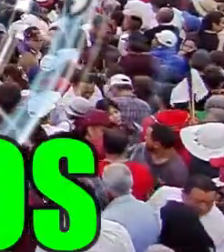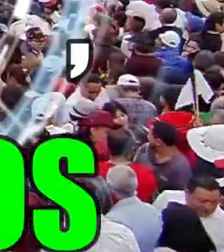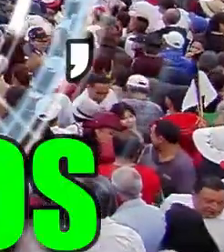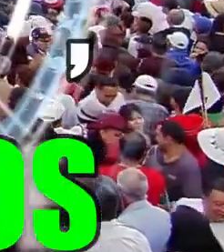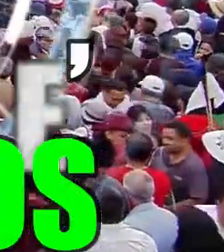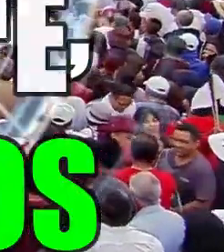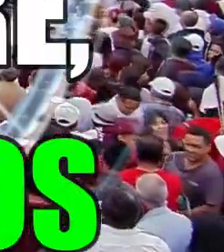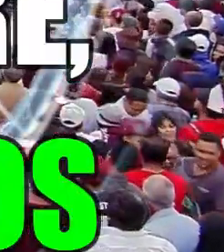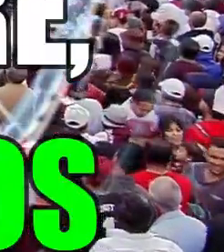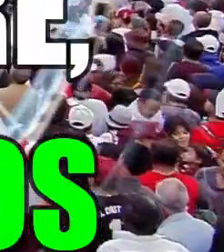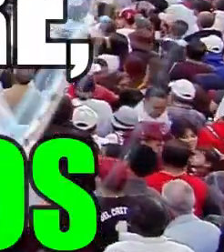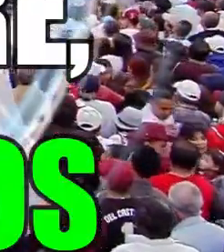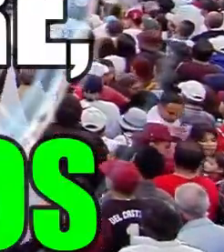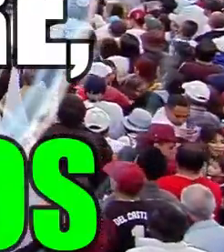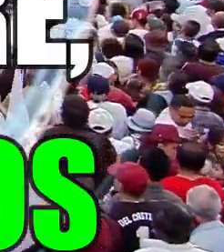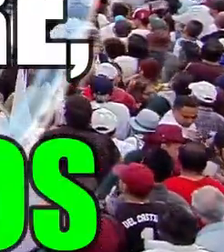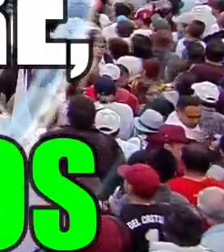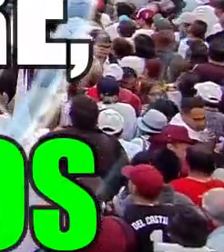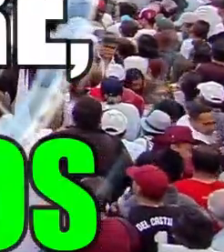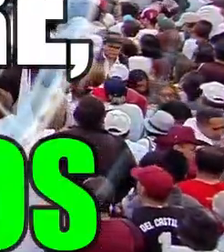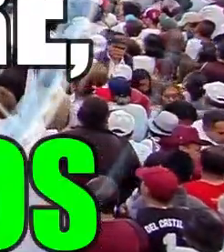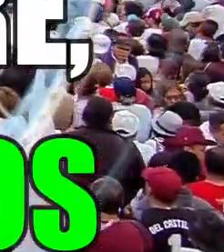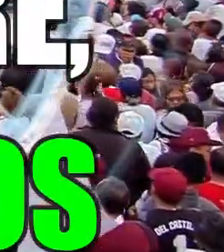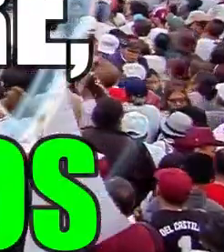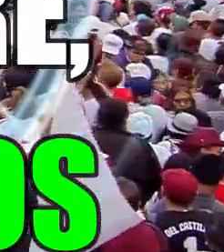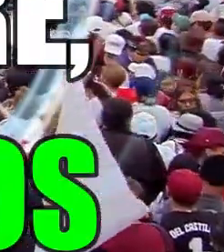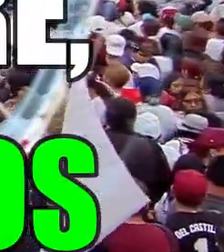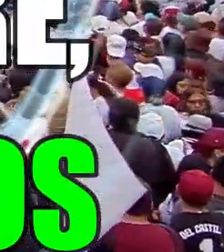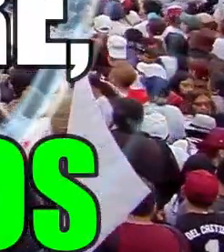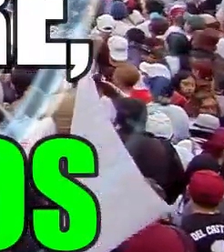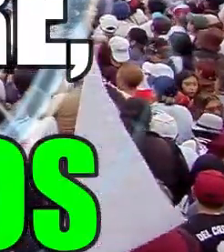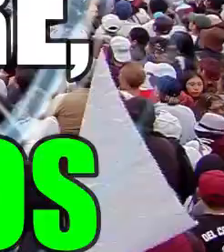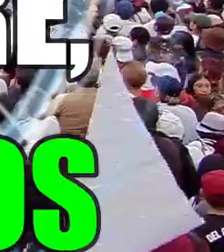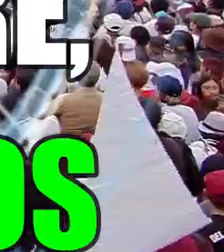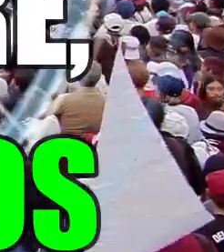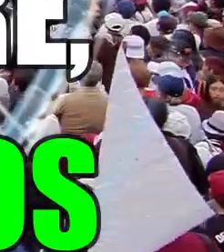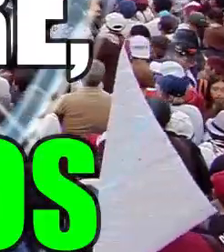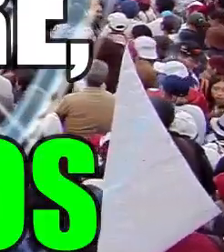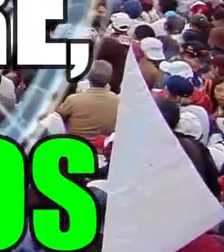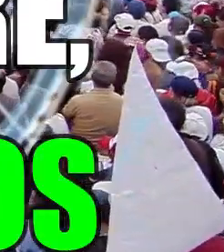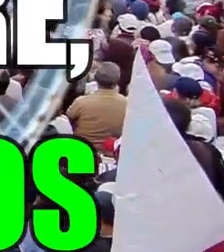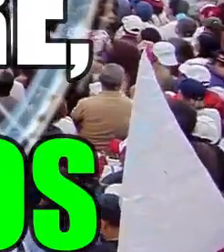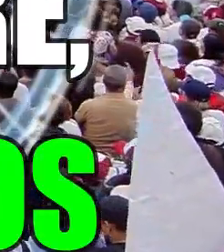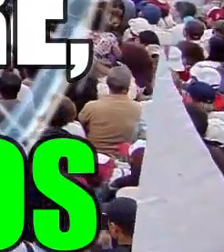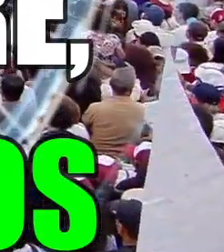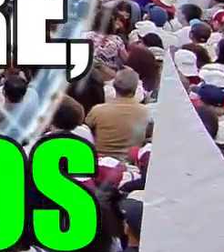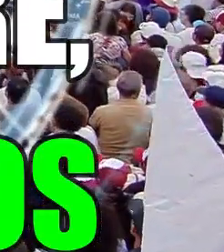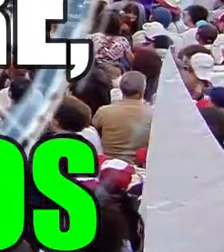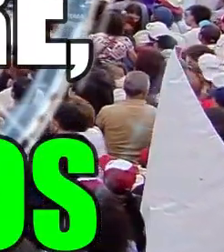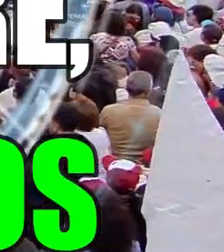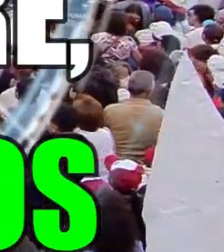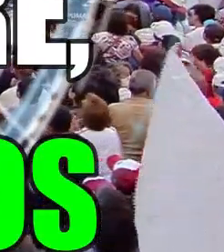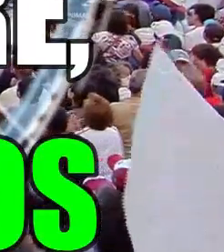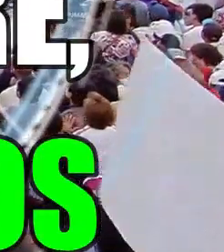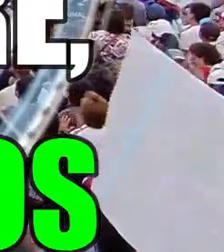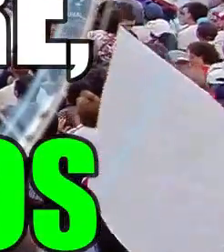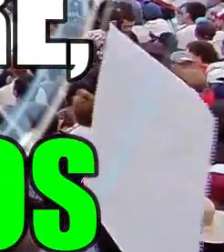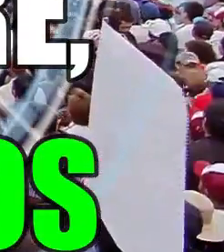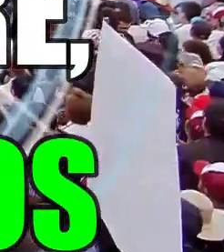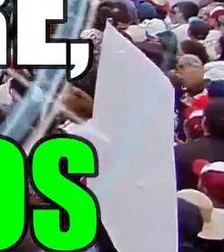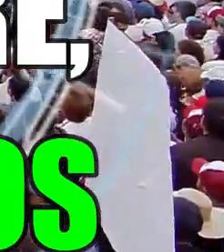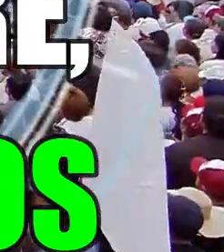Andrés Manuel López Obrador, compañeras y compañeros. El 2 de octubre del año 2011 tuve el